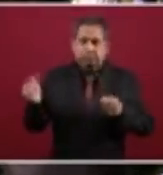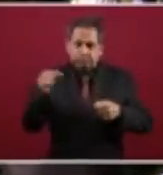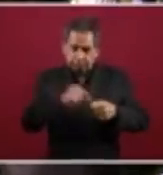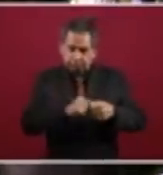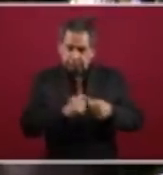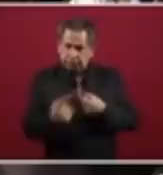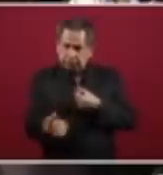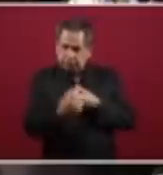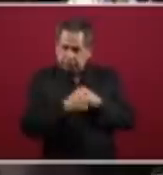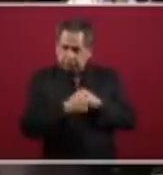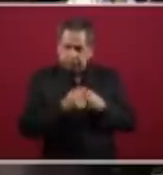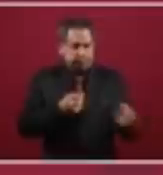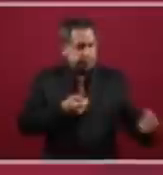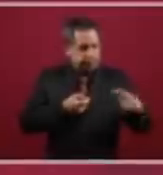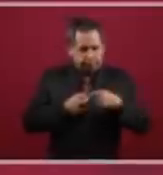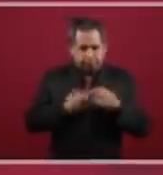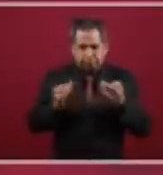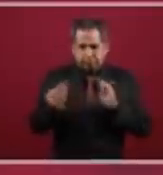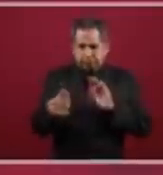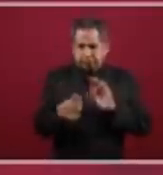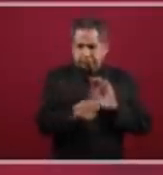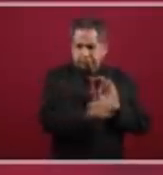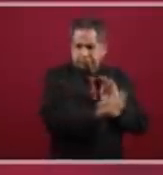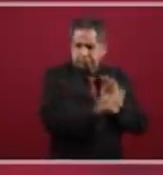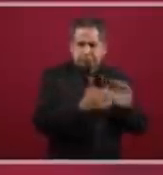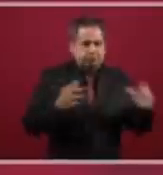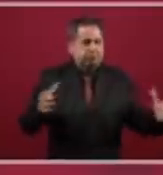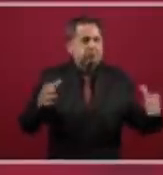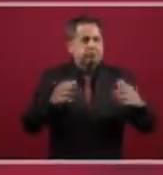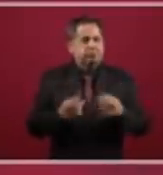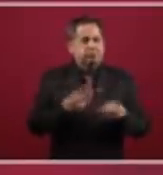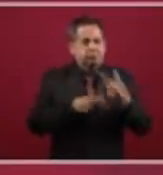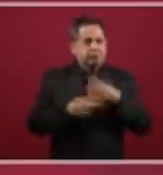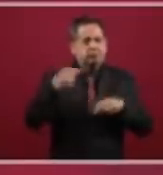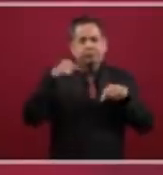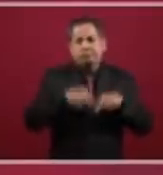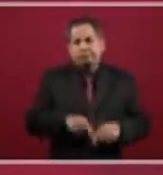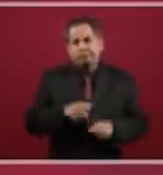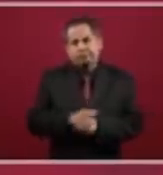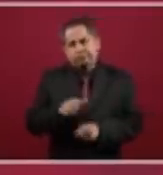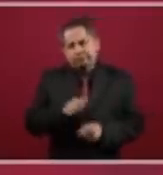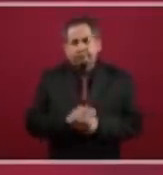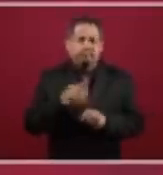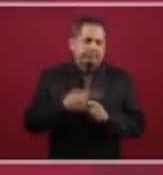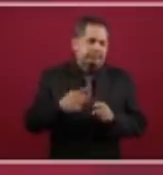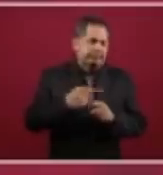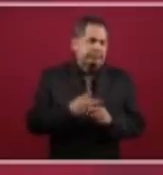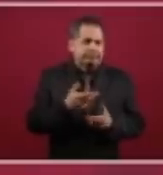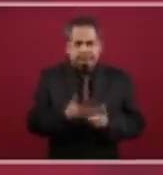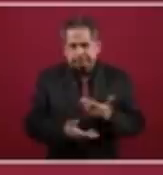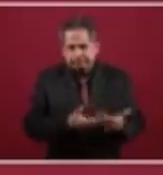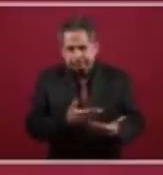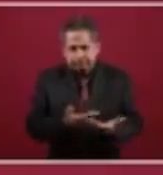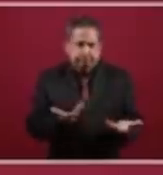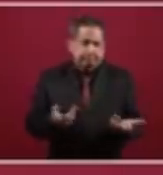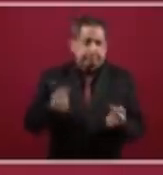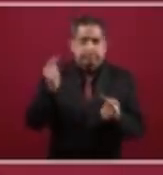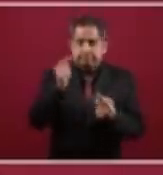las pequeñas comunidades, puedan ofrecerse los servicios. Y uno de estos